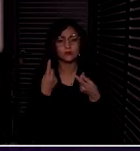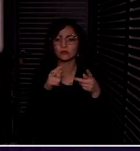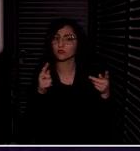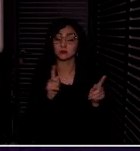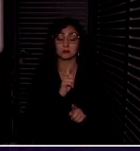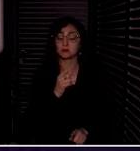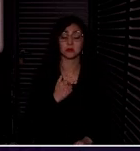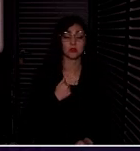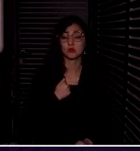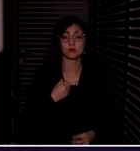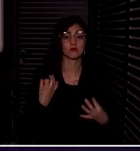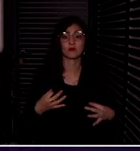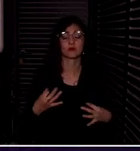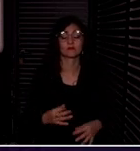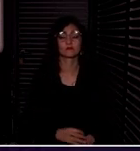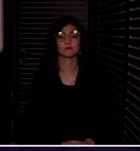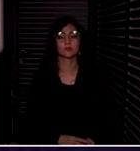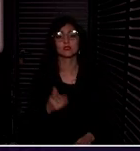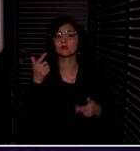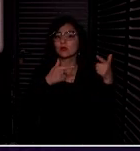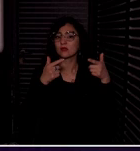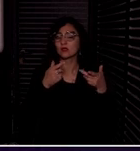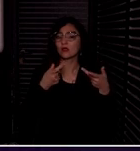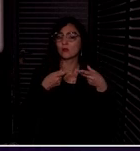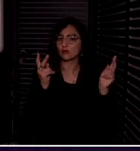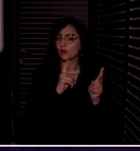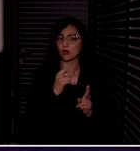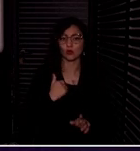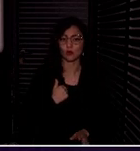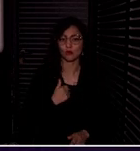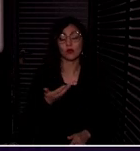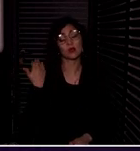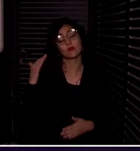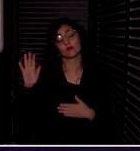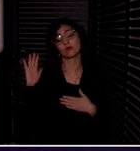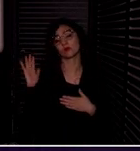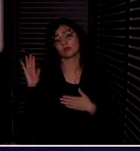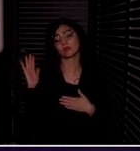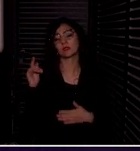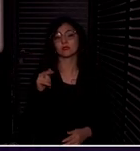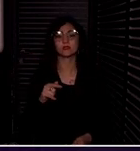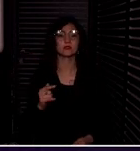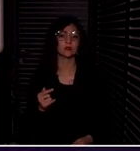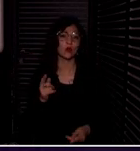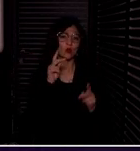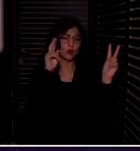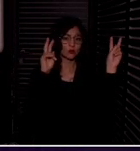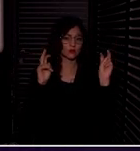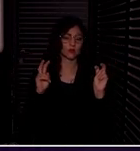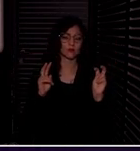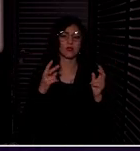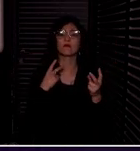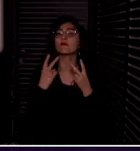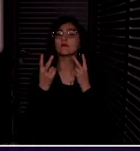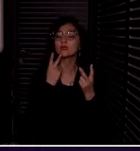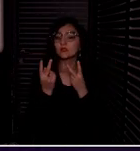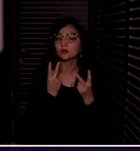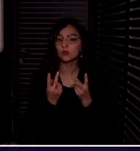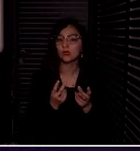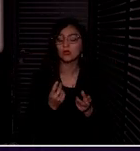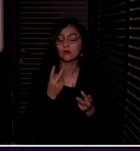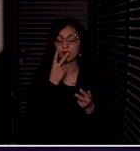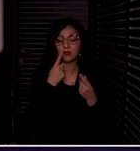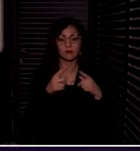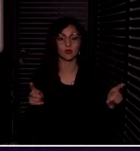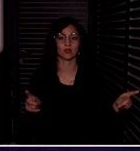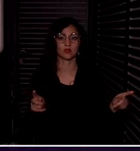cabo en política pública. Nunca se llevó a cabo. Pero es la promesa que nos daba un concepto del audiovisual distinto.